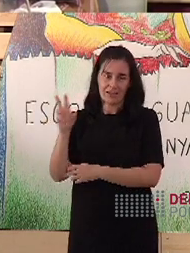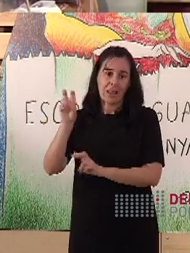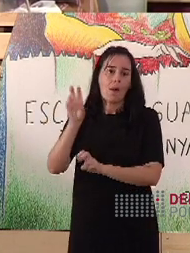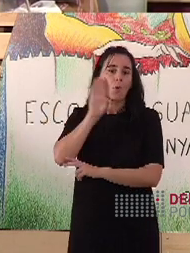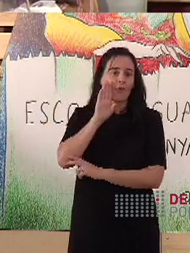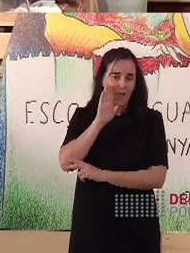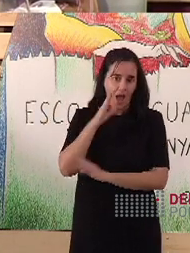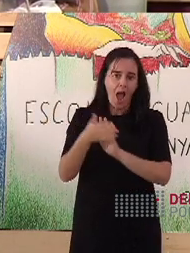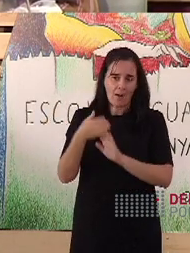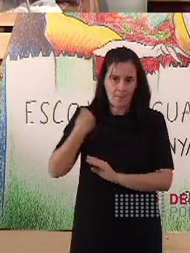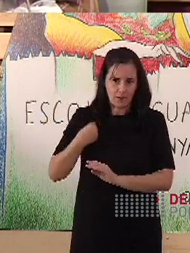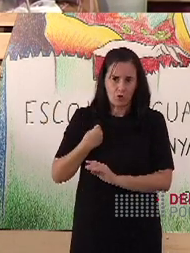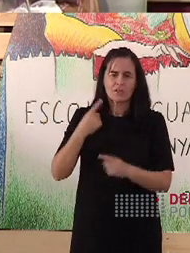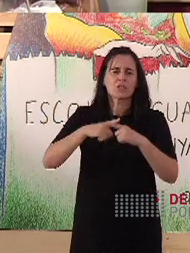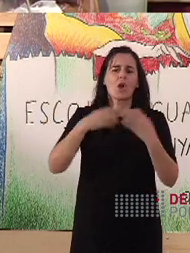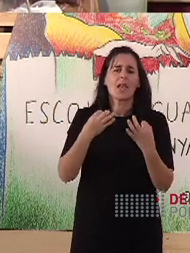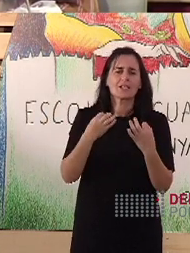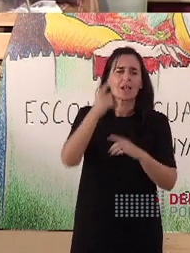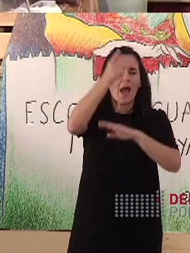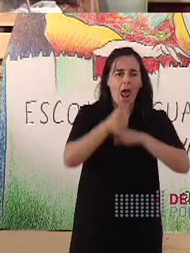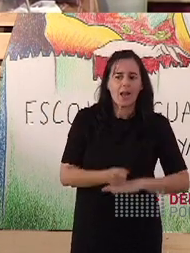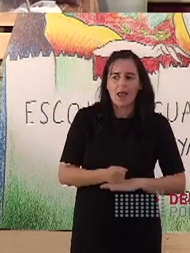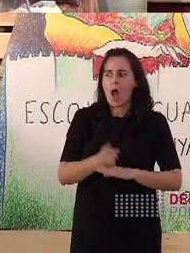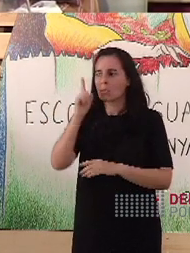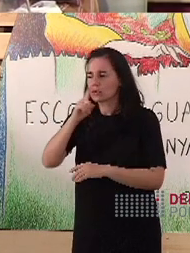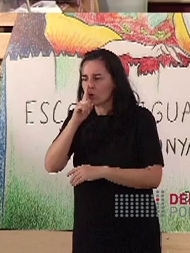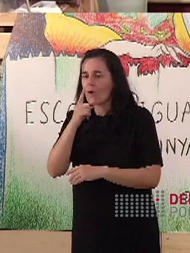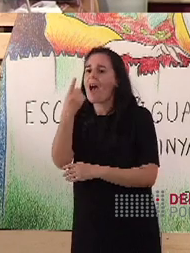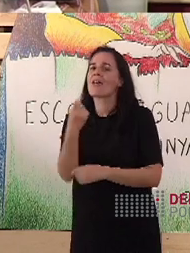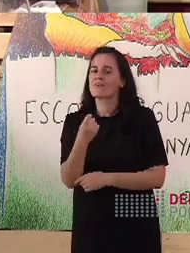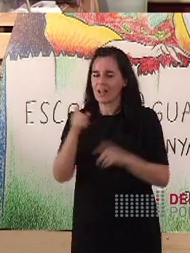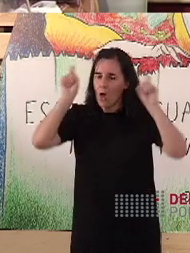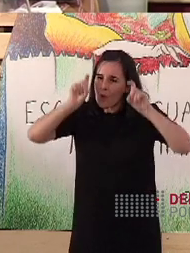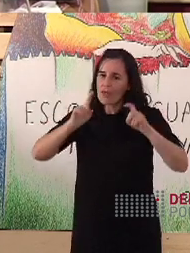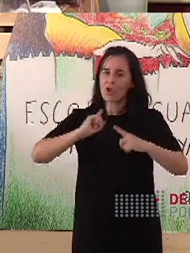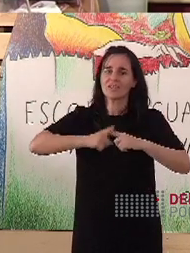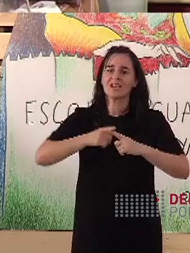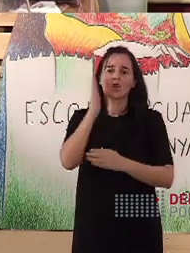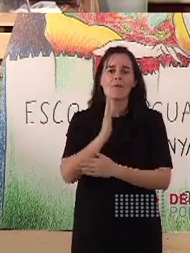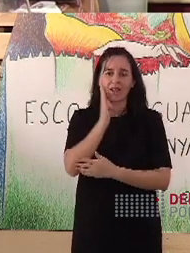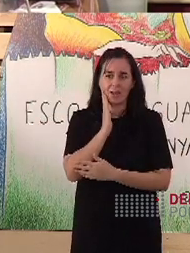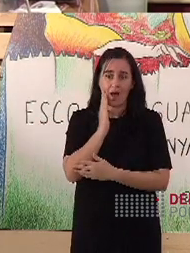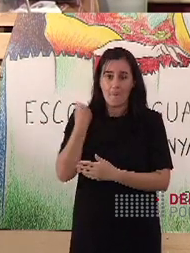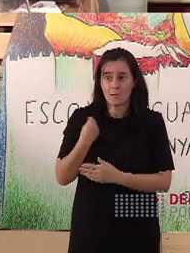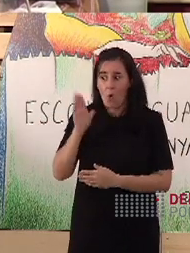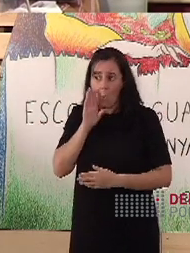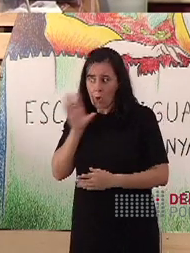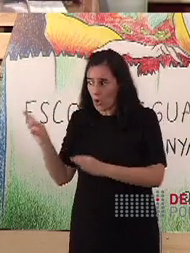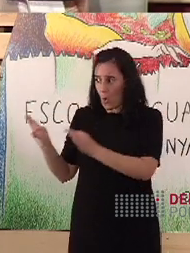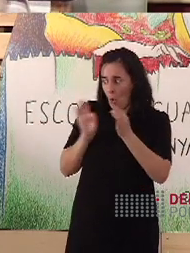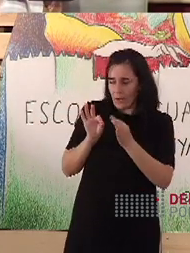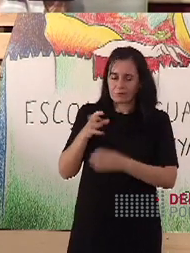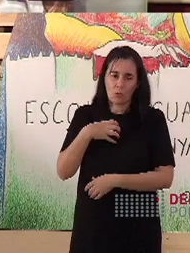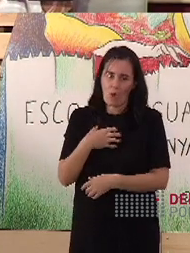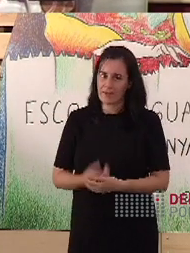o sexo? Preguntaron. Xerarquía? Prostitución? Fai falla educación sexoafectiva e esa non pode sair do porno. As mulleres